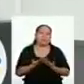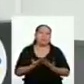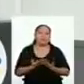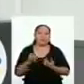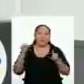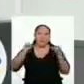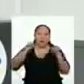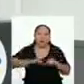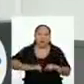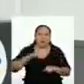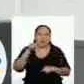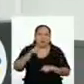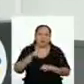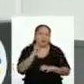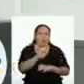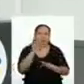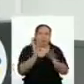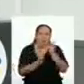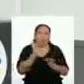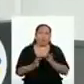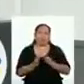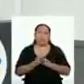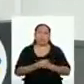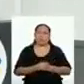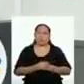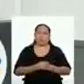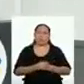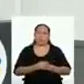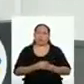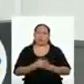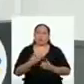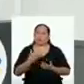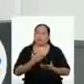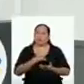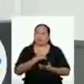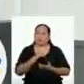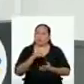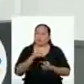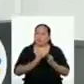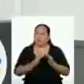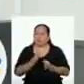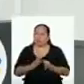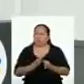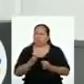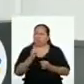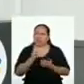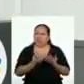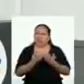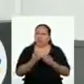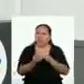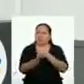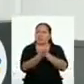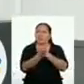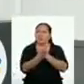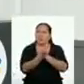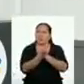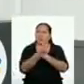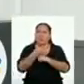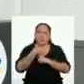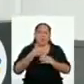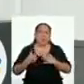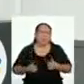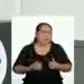Lo que está pasando es totalmente injusto. O tal vez no. Tal vez es una lección del destino que tiene para mí.